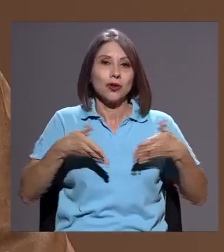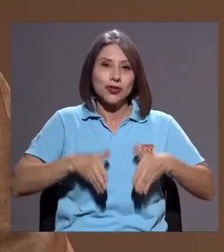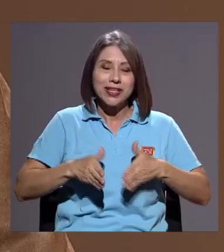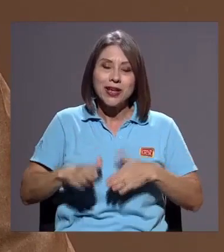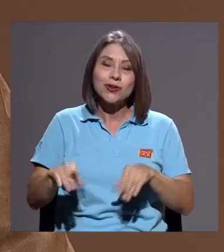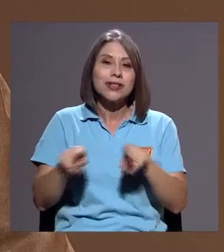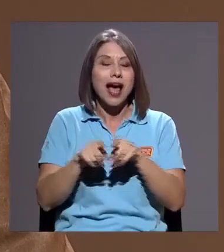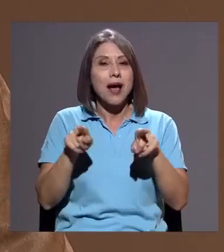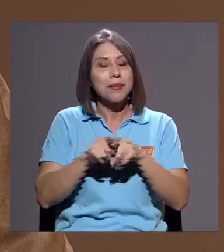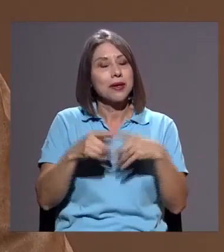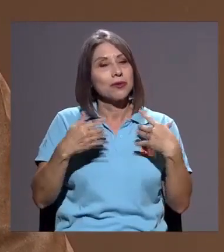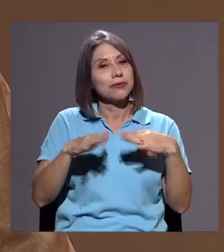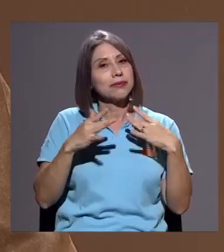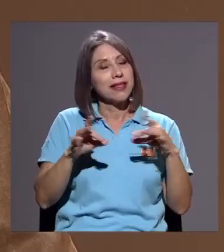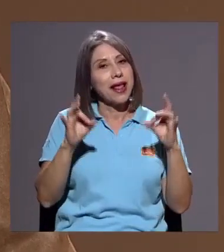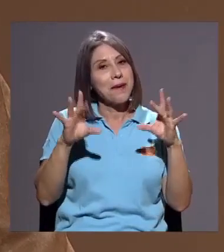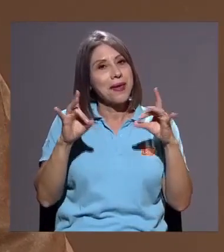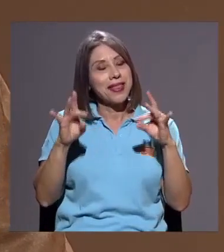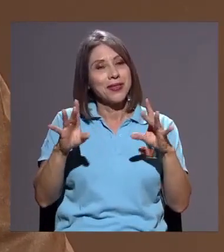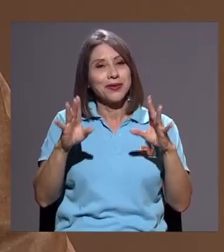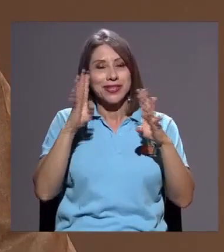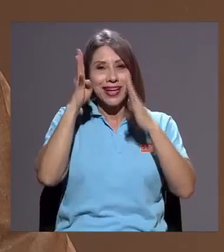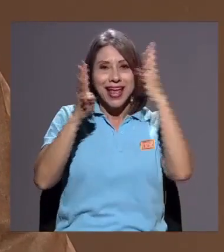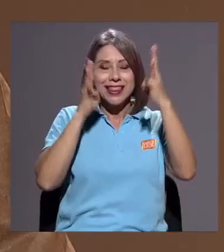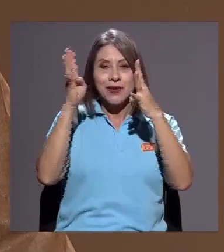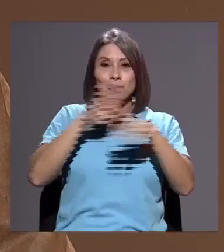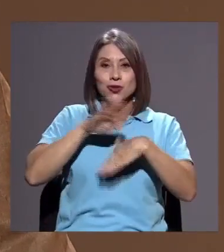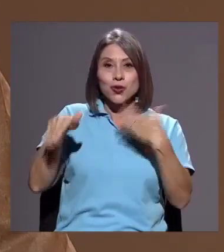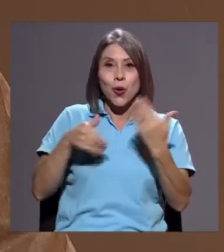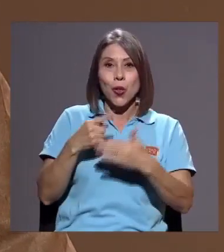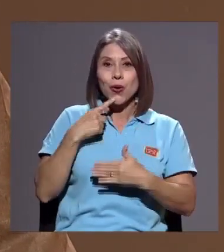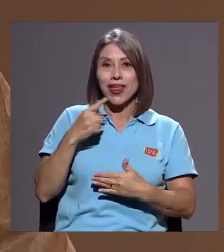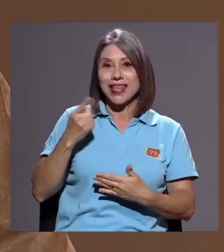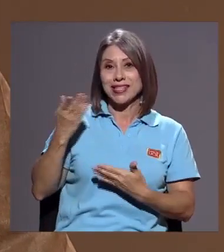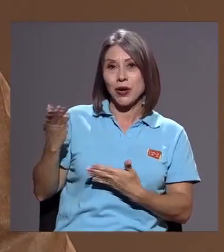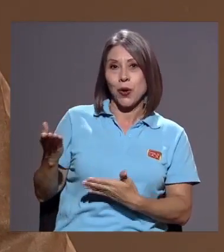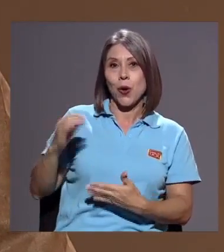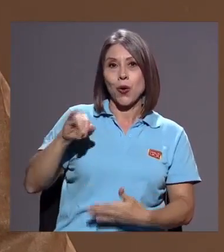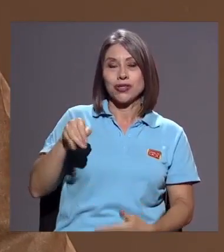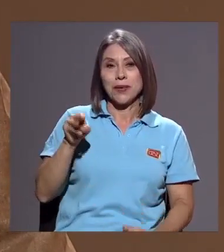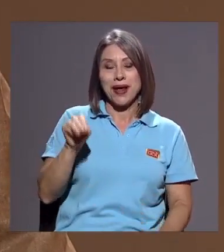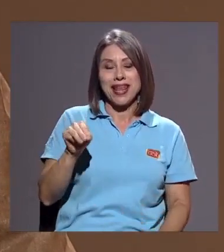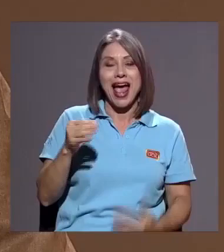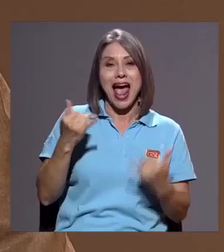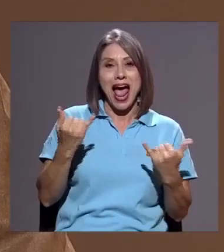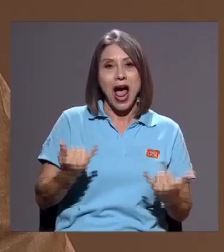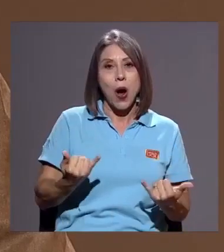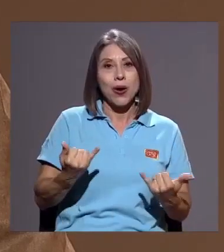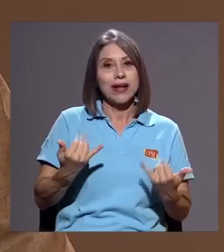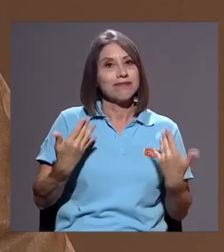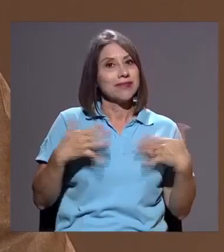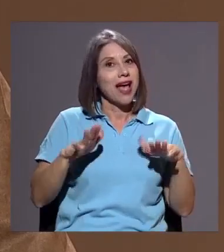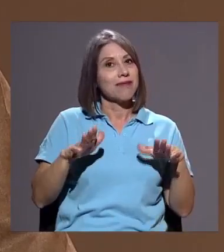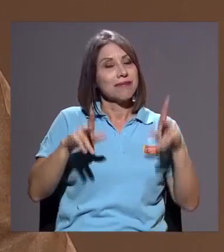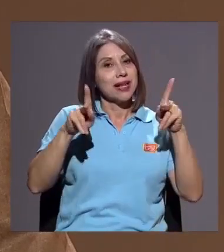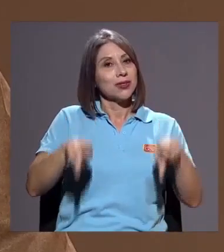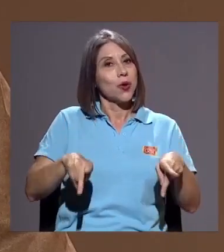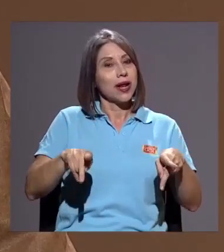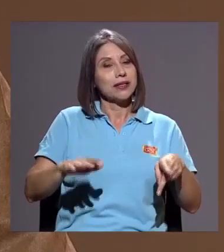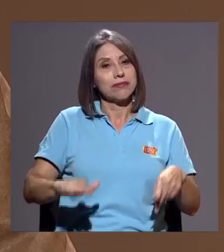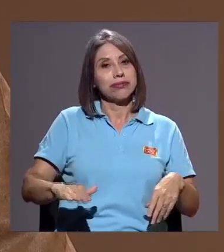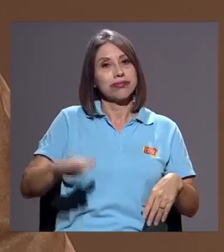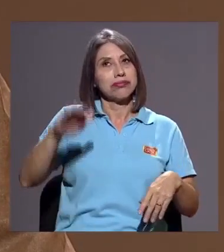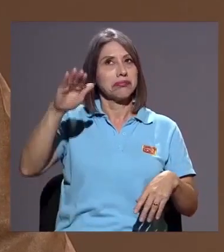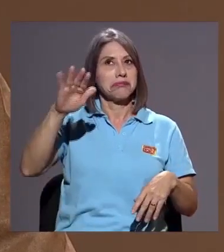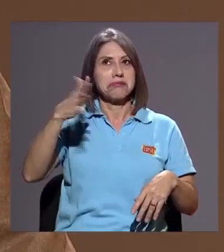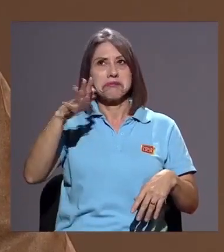fueron creativos y fueron todo esto que José María dice. Ahora son personas ya en su edad,